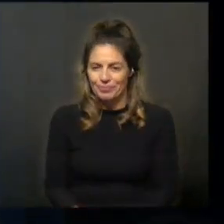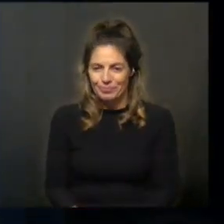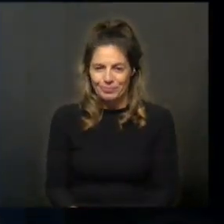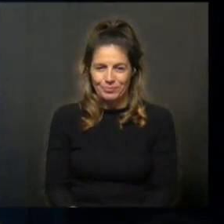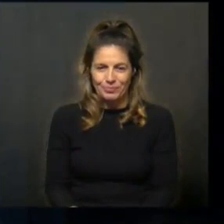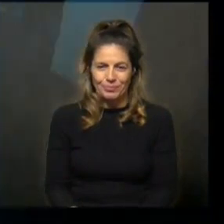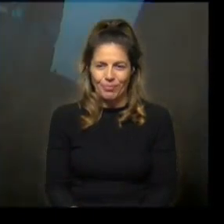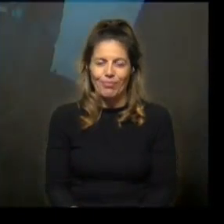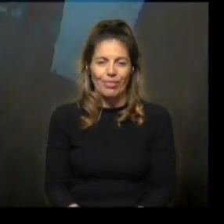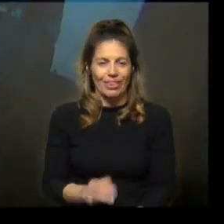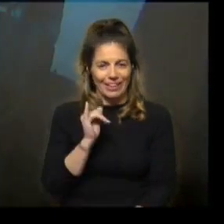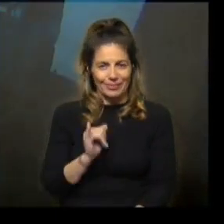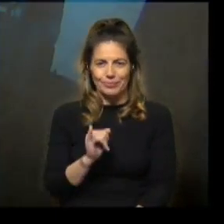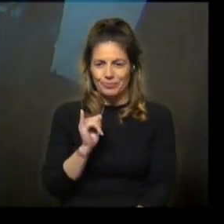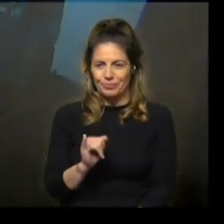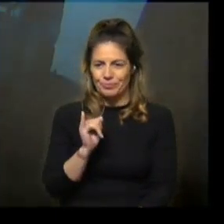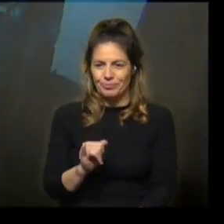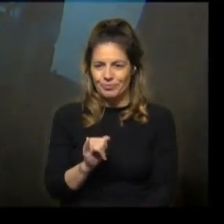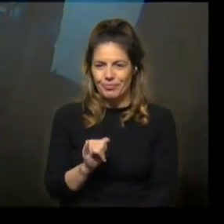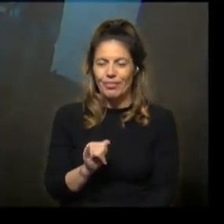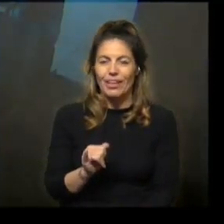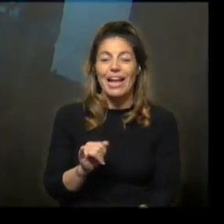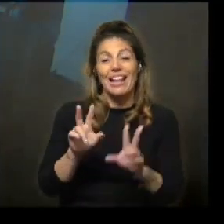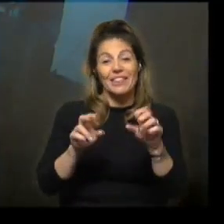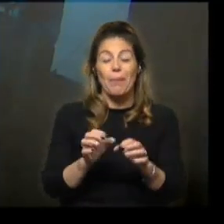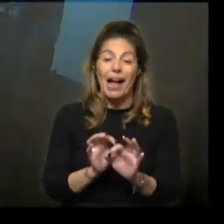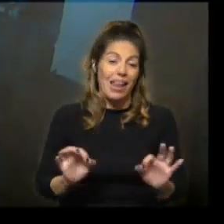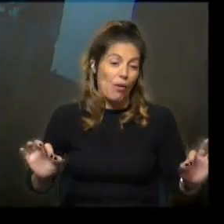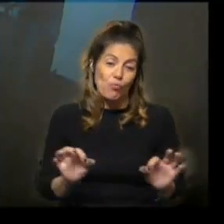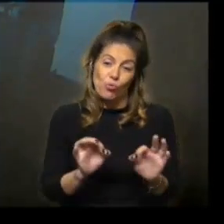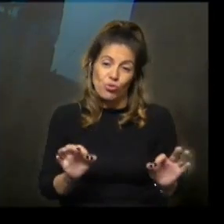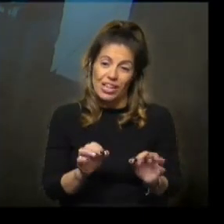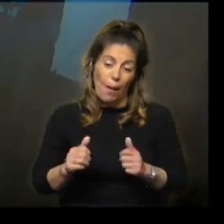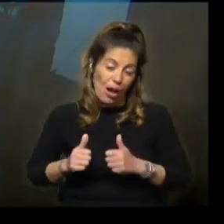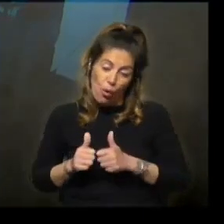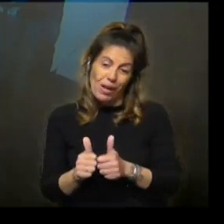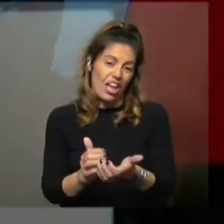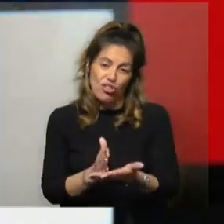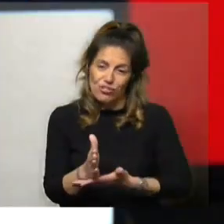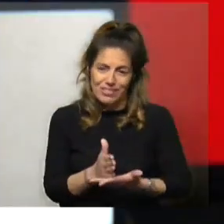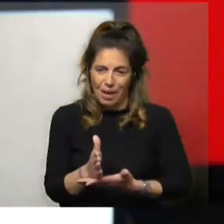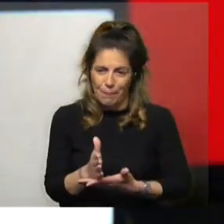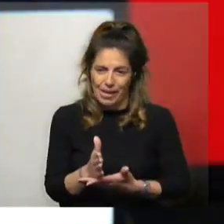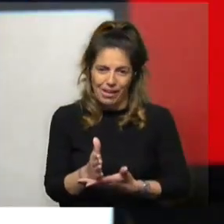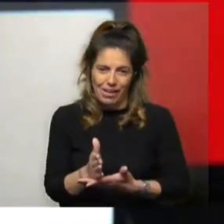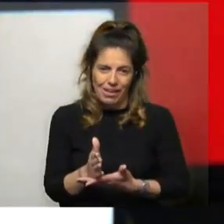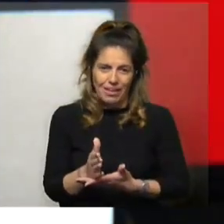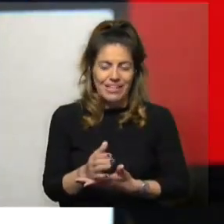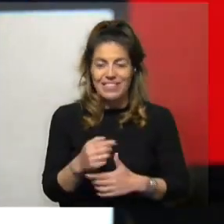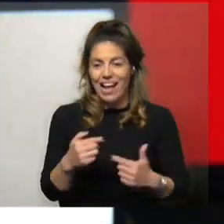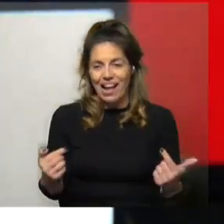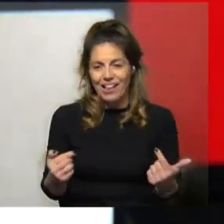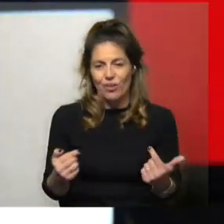este sí la la la la la cuestión de la música este me ha acompañado siempre y creo que es este es algo